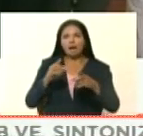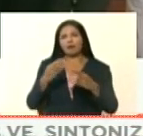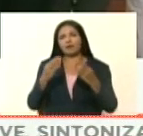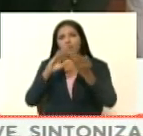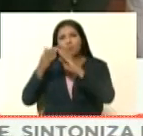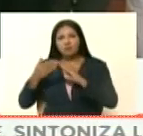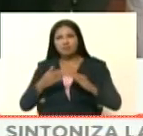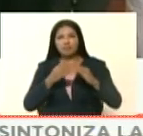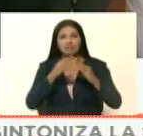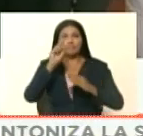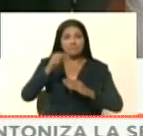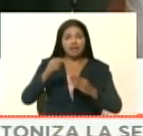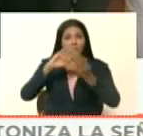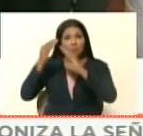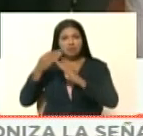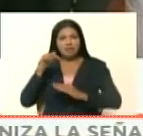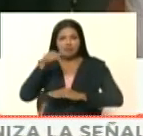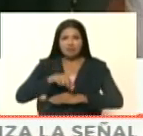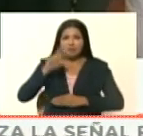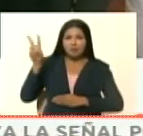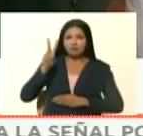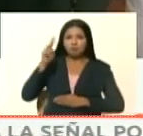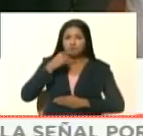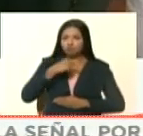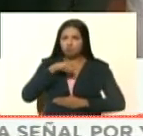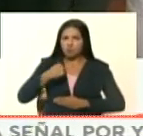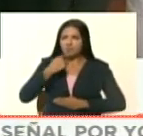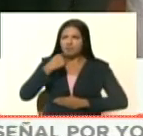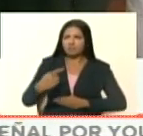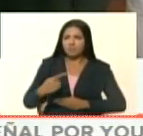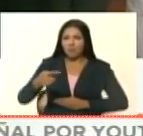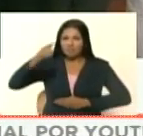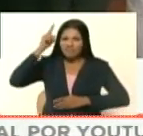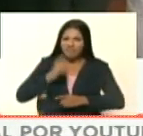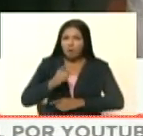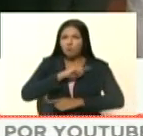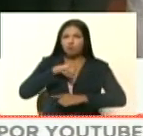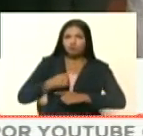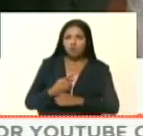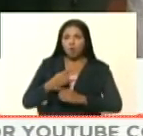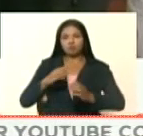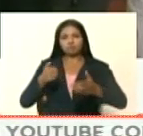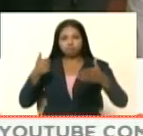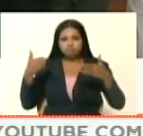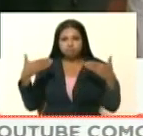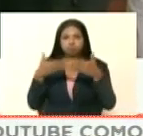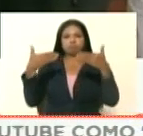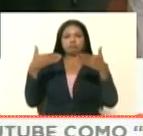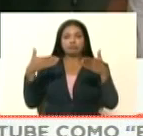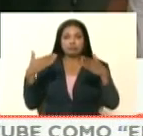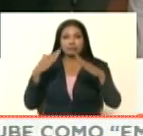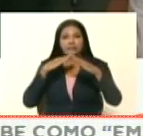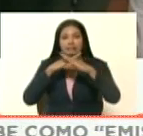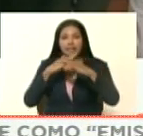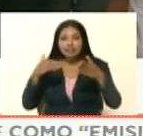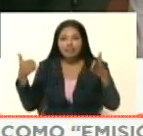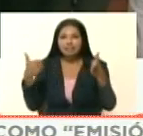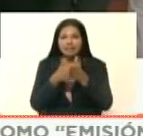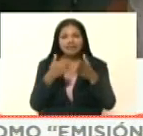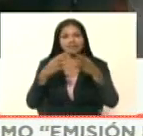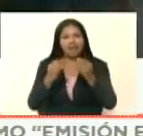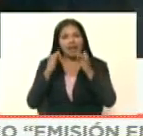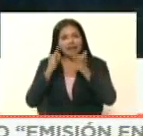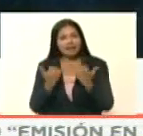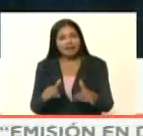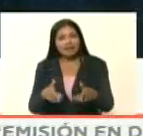las comunidades de este país, que nosotros decimos que debemos detener el imperio, detestar el